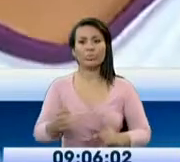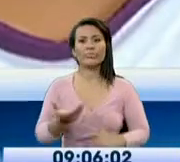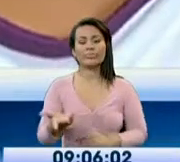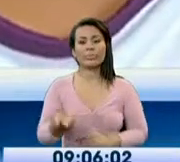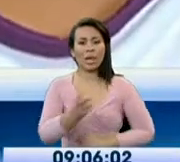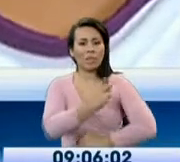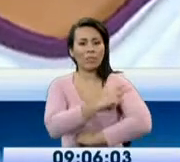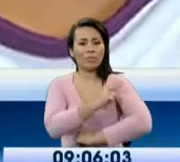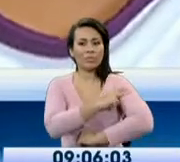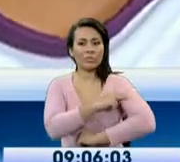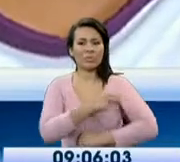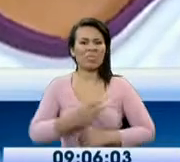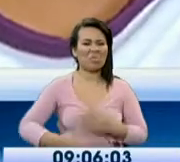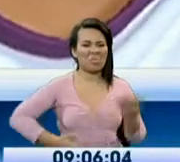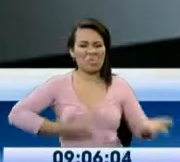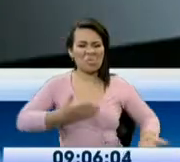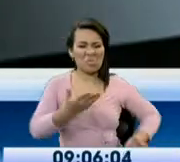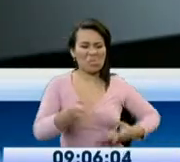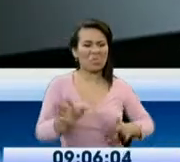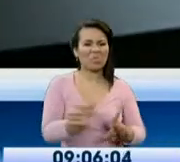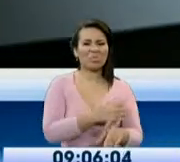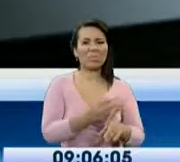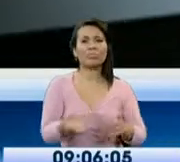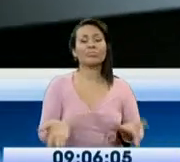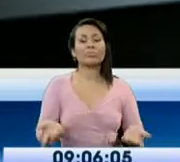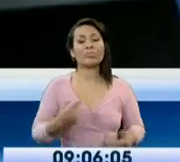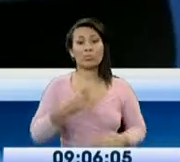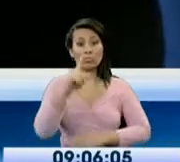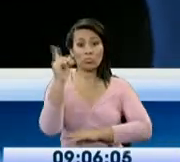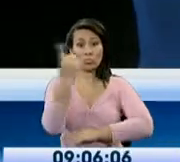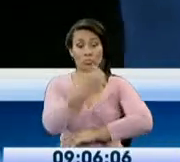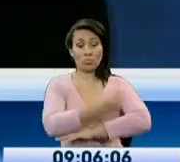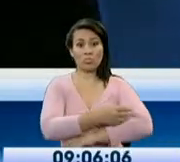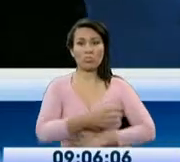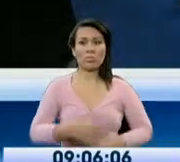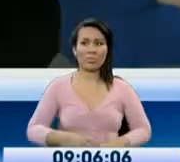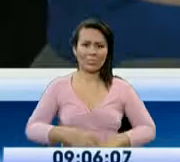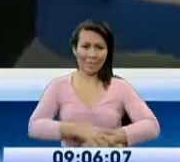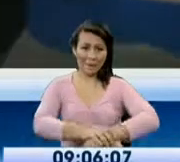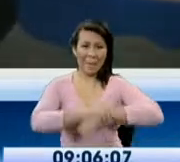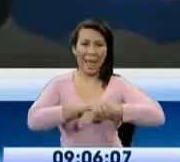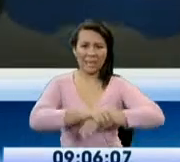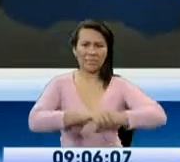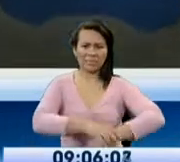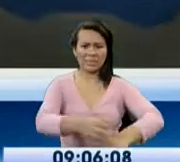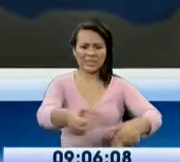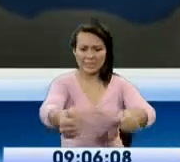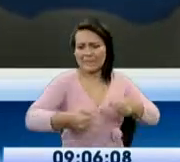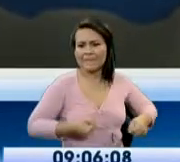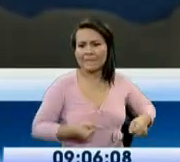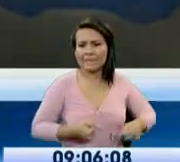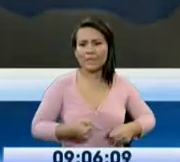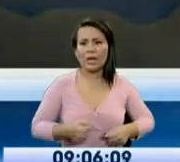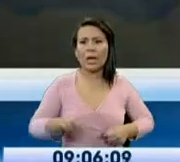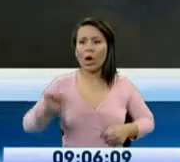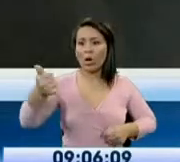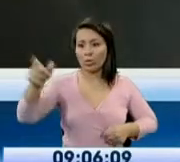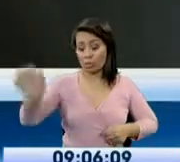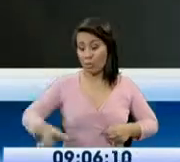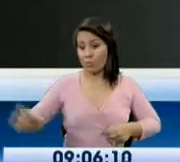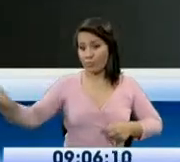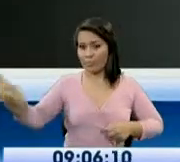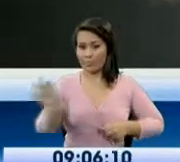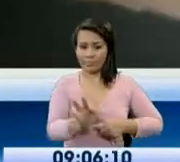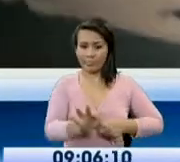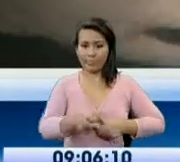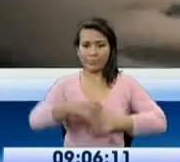profesora de él empezó a discriminarlo. Un día le aló bruscamente el brazo y hizo que le raye el